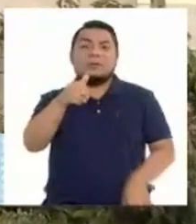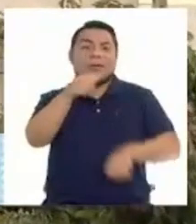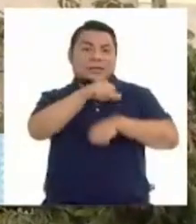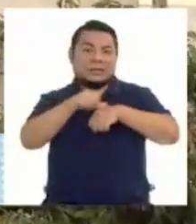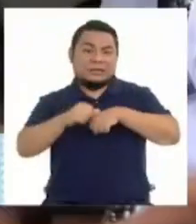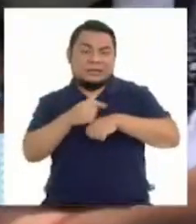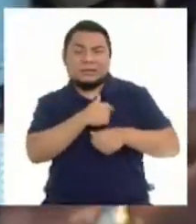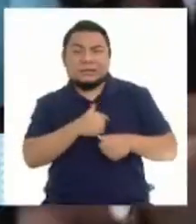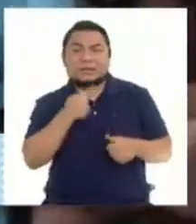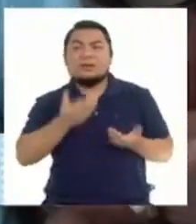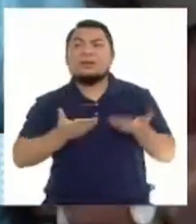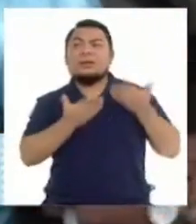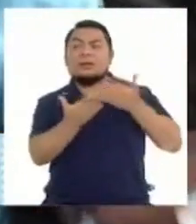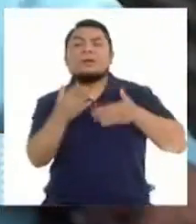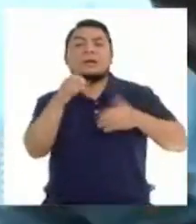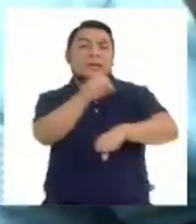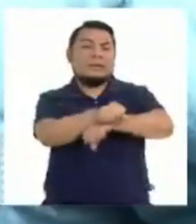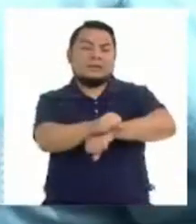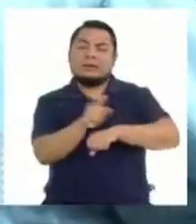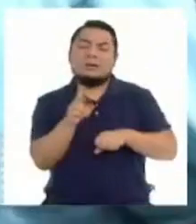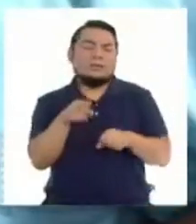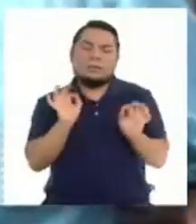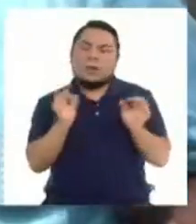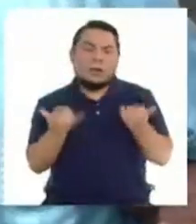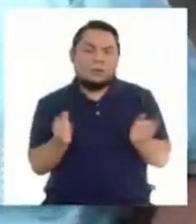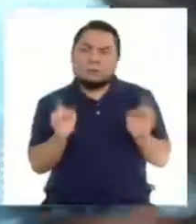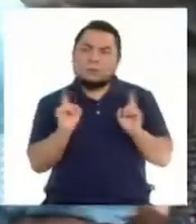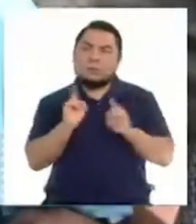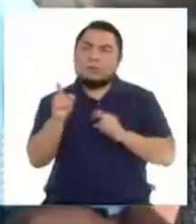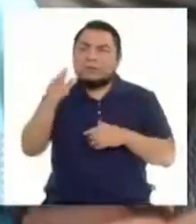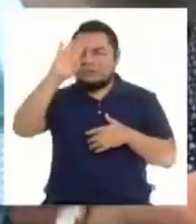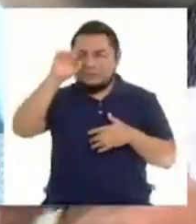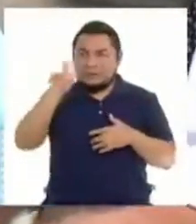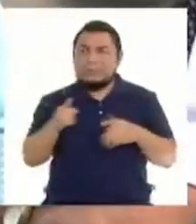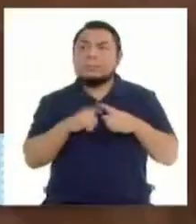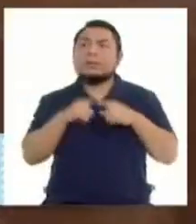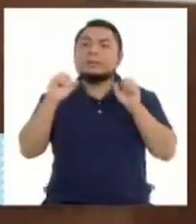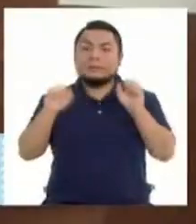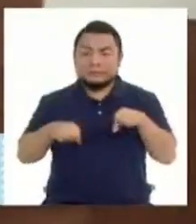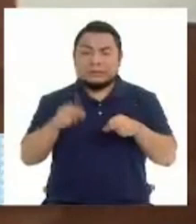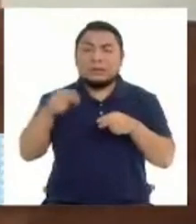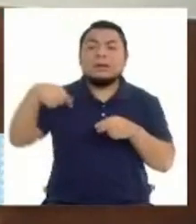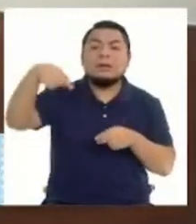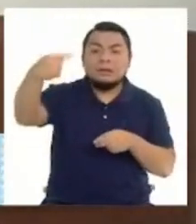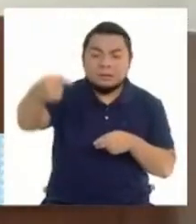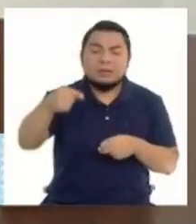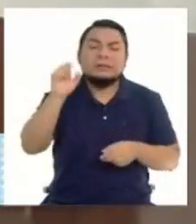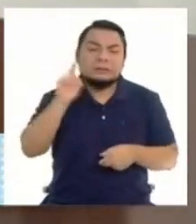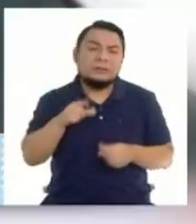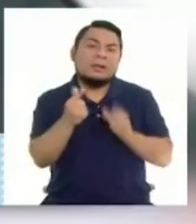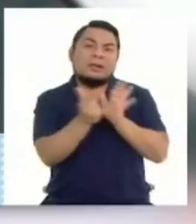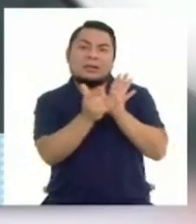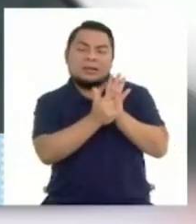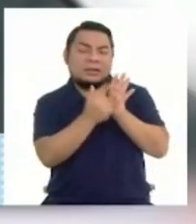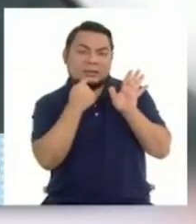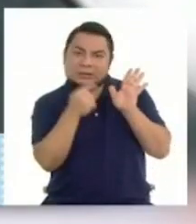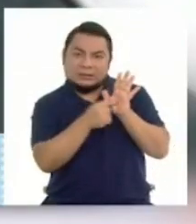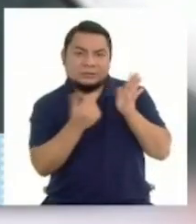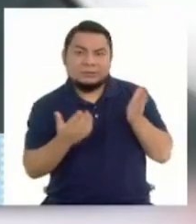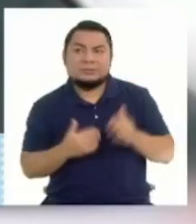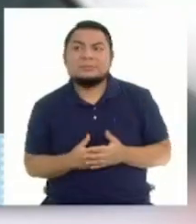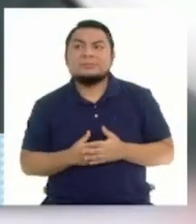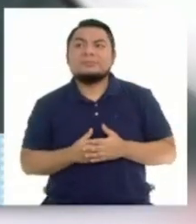su traslado a un penal común no será posible por el momento pero que esto sí se realizará porque así lo establece la ley